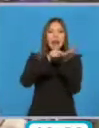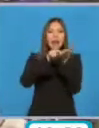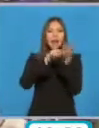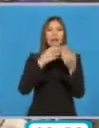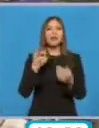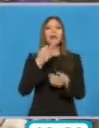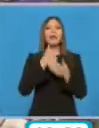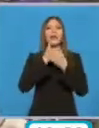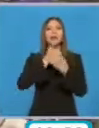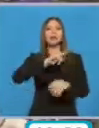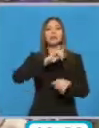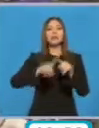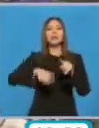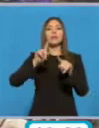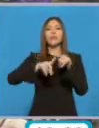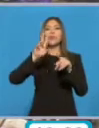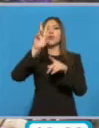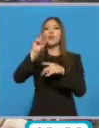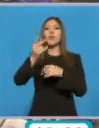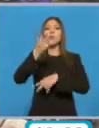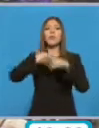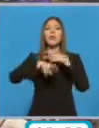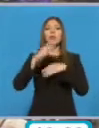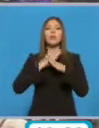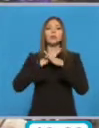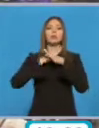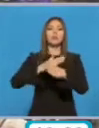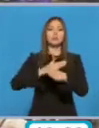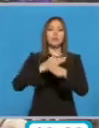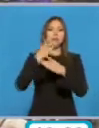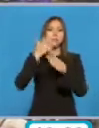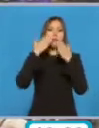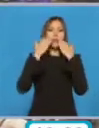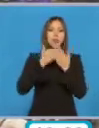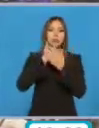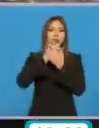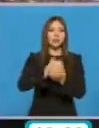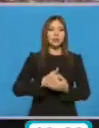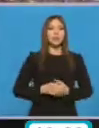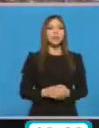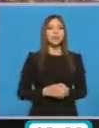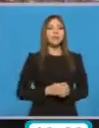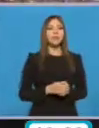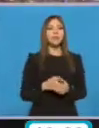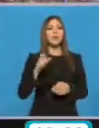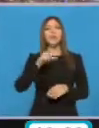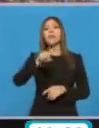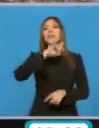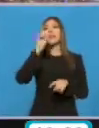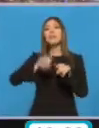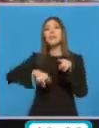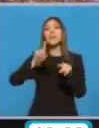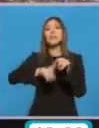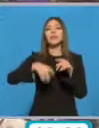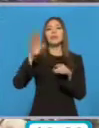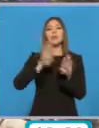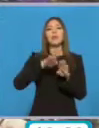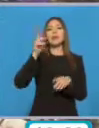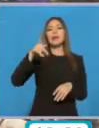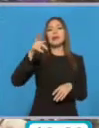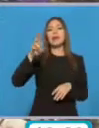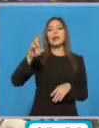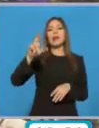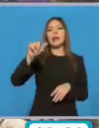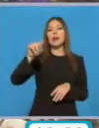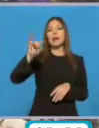los va a desincrustar, no va a permitir que se formen. Pero a la vez que estamos quitando el exceso de queratina, pues